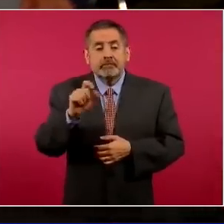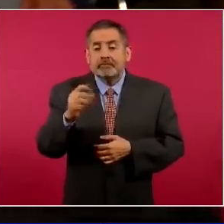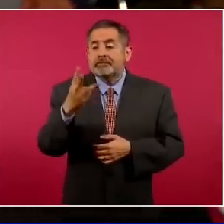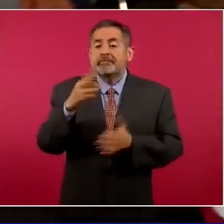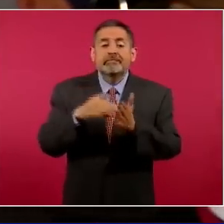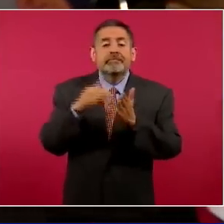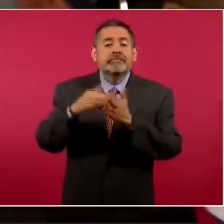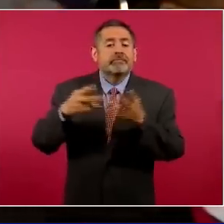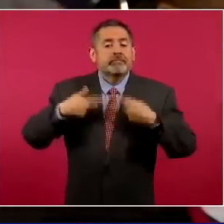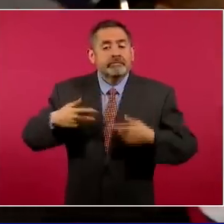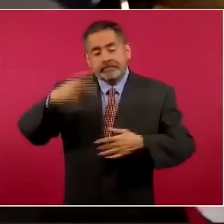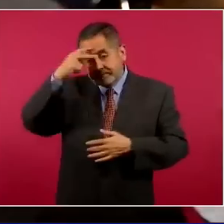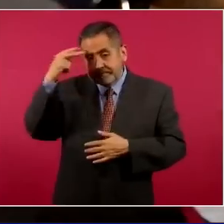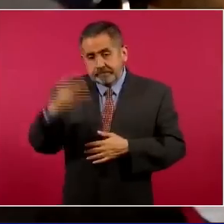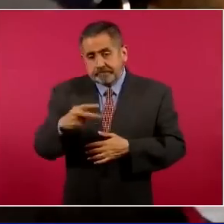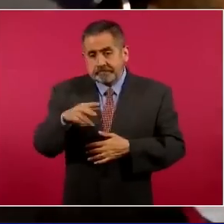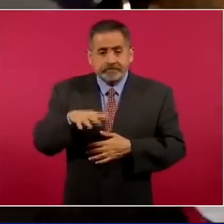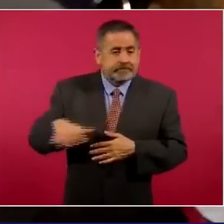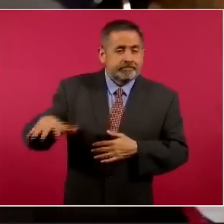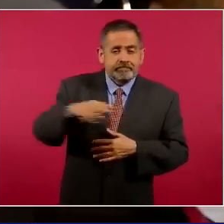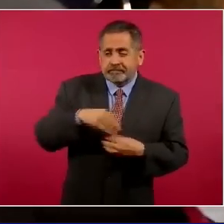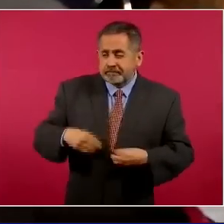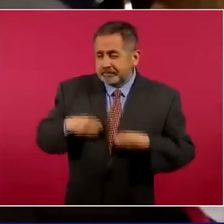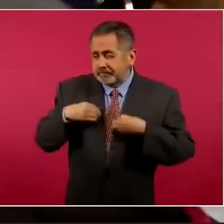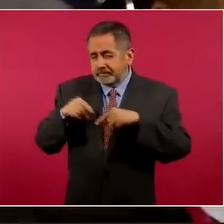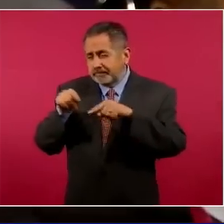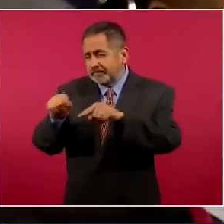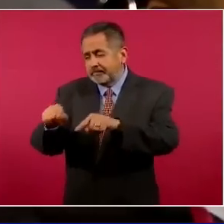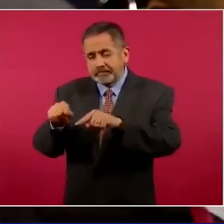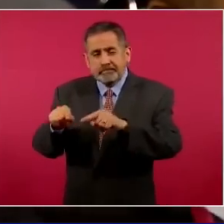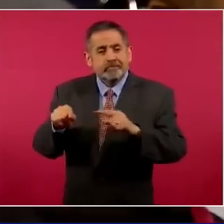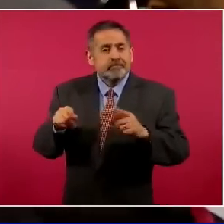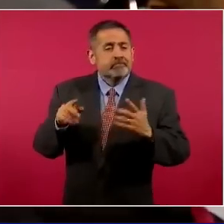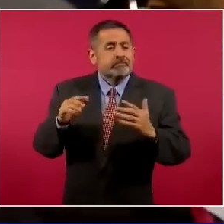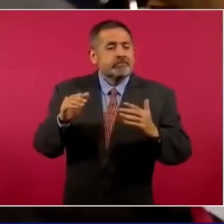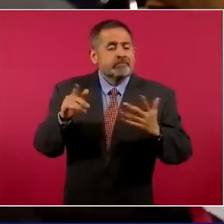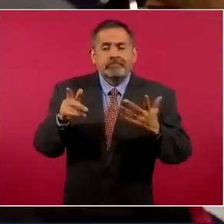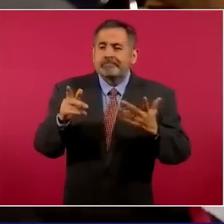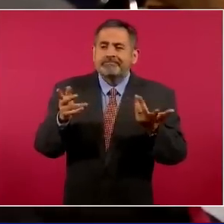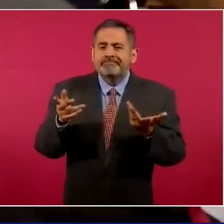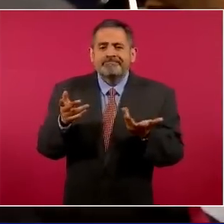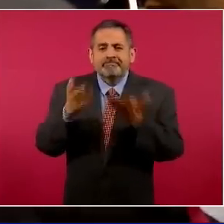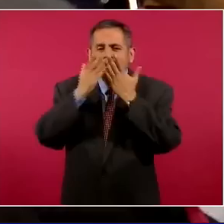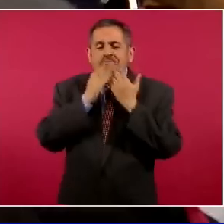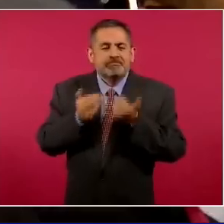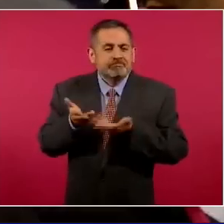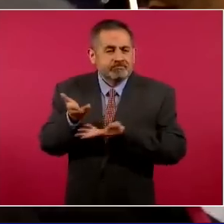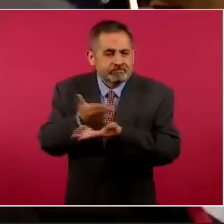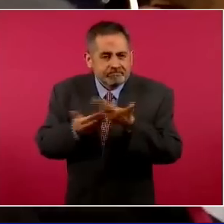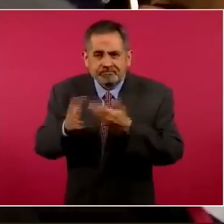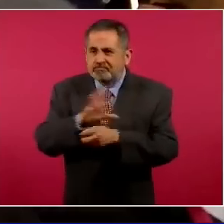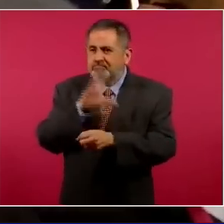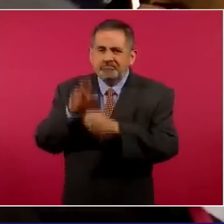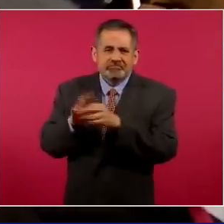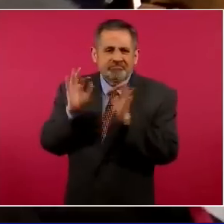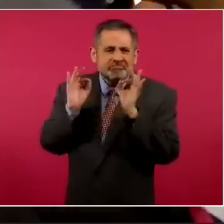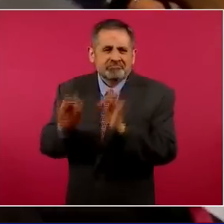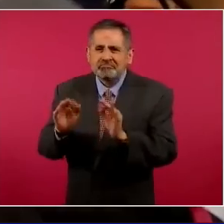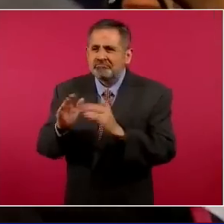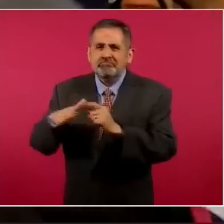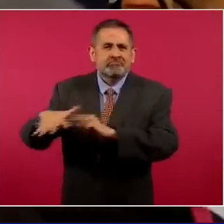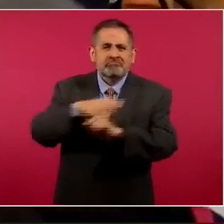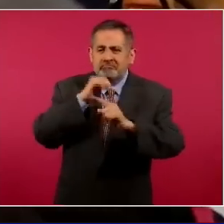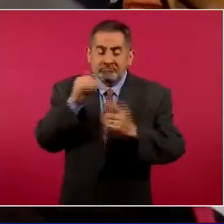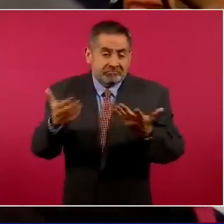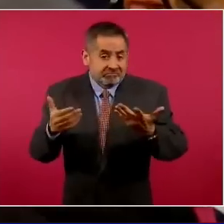de mexicanos que viven en zonas deficientes de servicios públicos. Y la